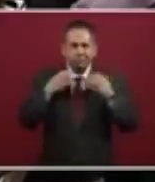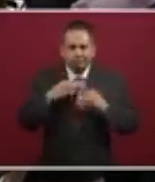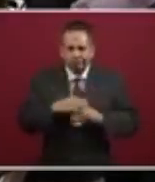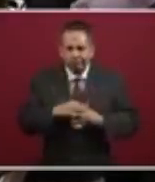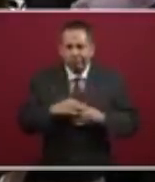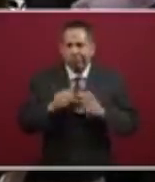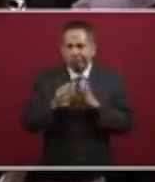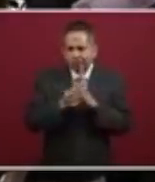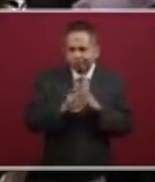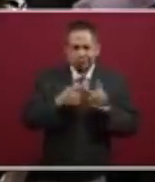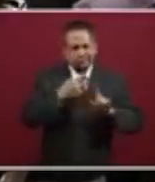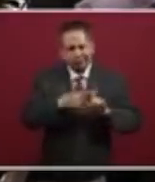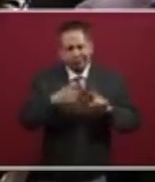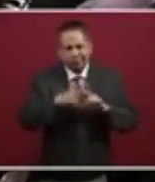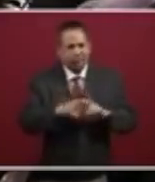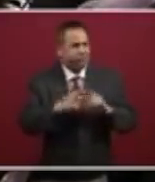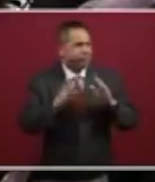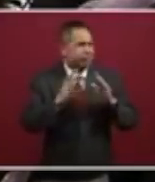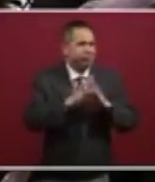propiedades de todo tipo.